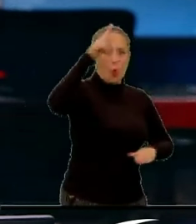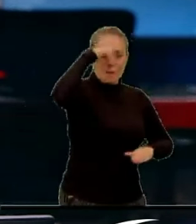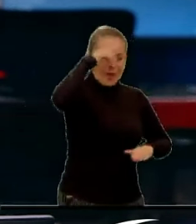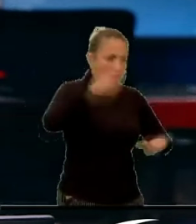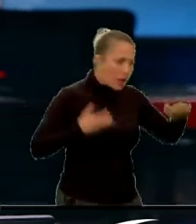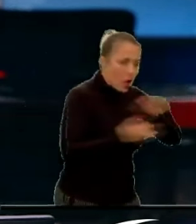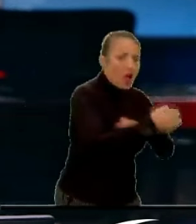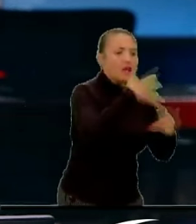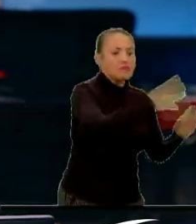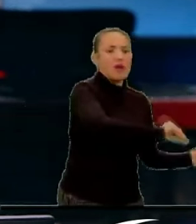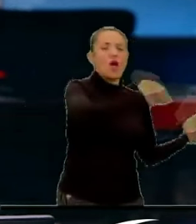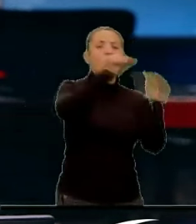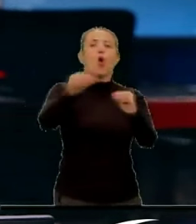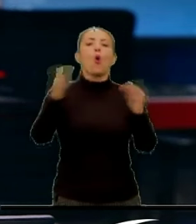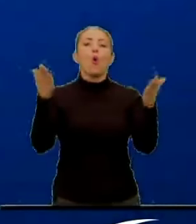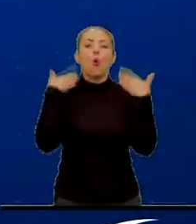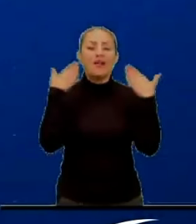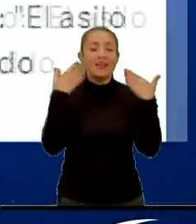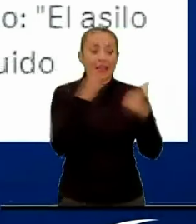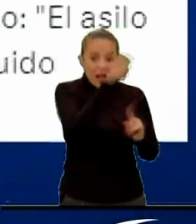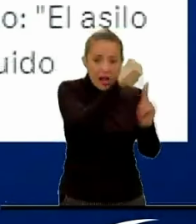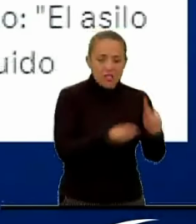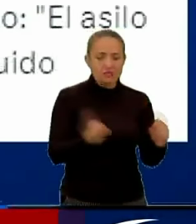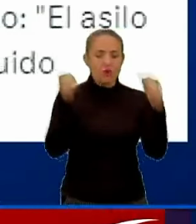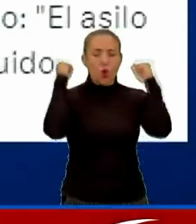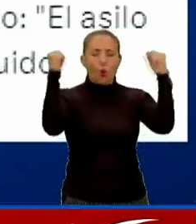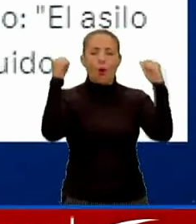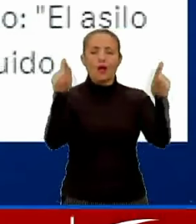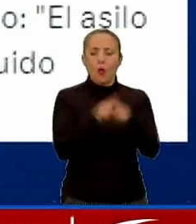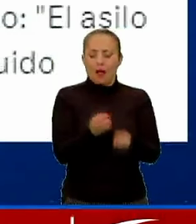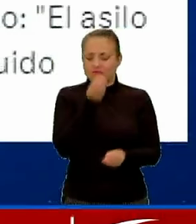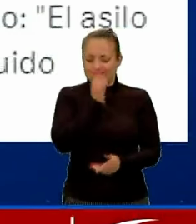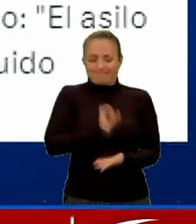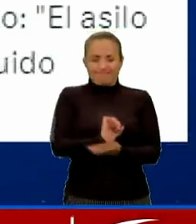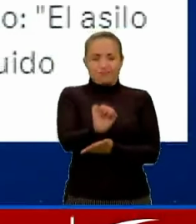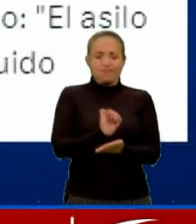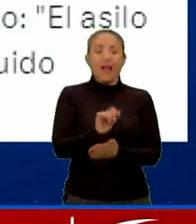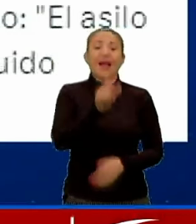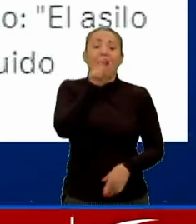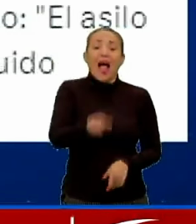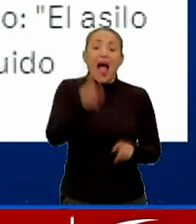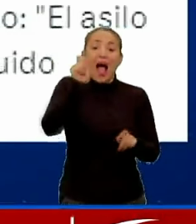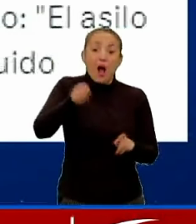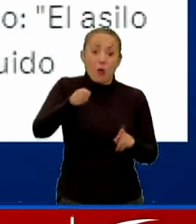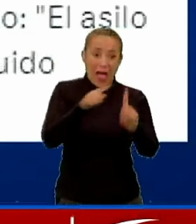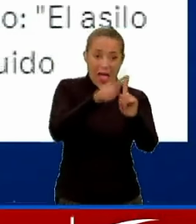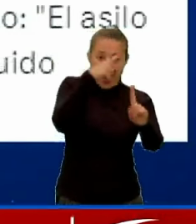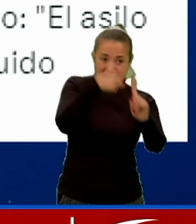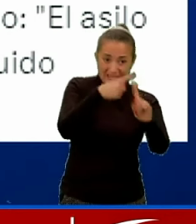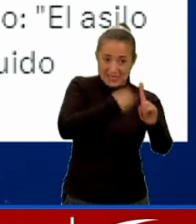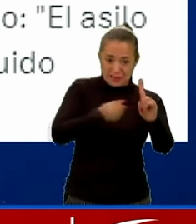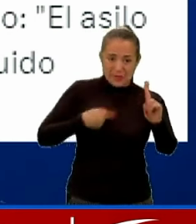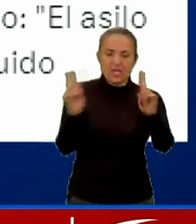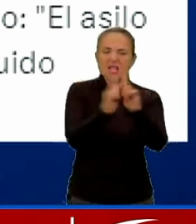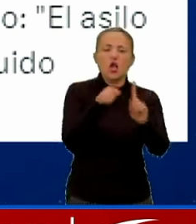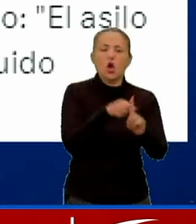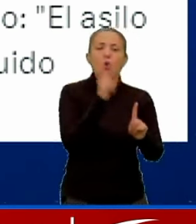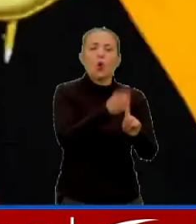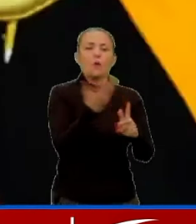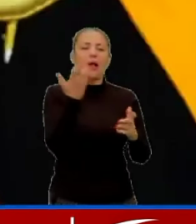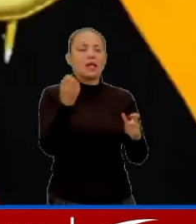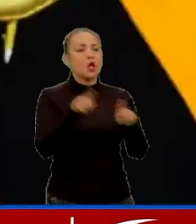de Guayaquil está en huelga de hambre la abogada de glas Sonia Vera confirmó en su cuenta en x que a través de este método Busca